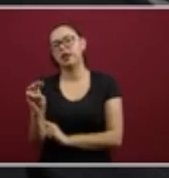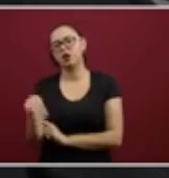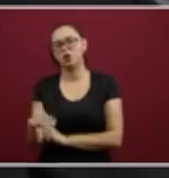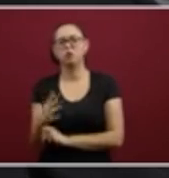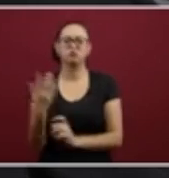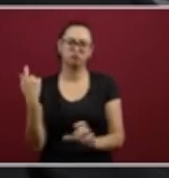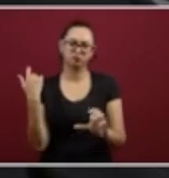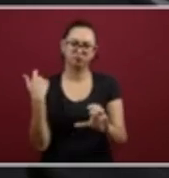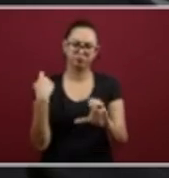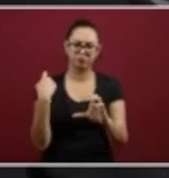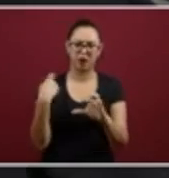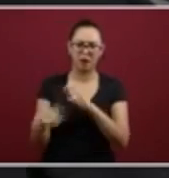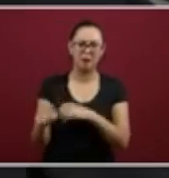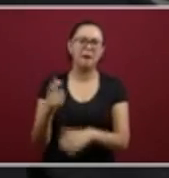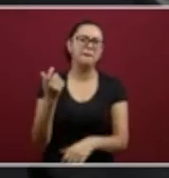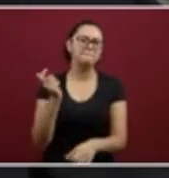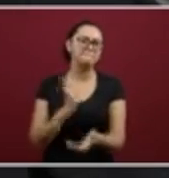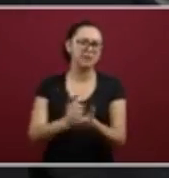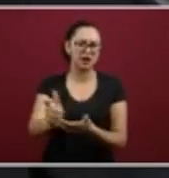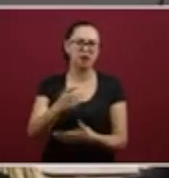venta, pueden participar ahí.